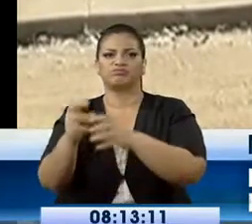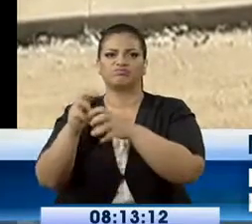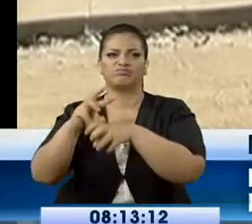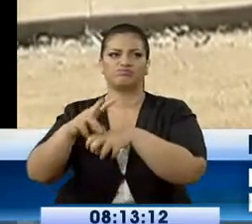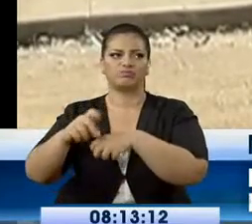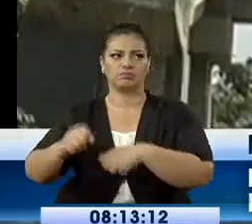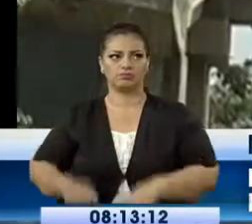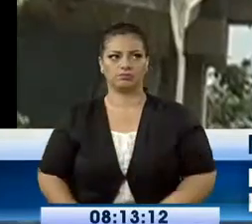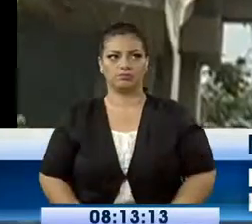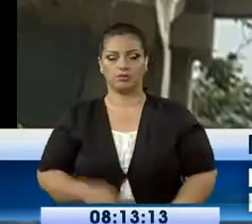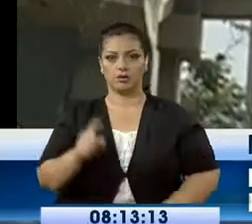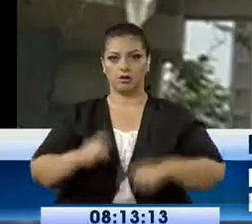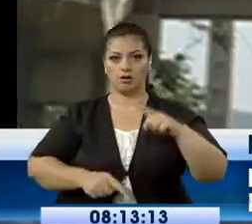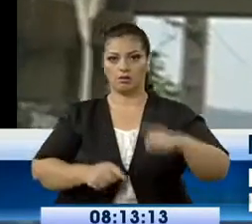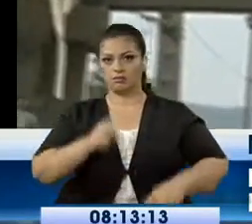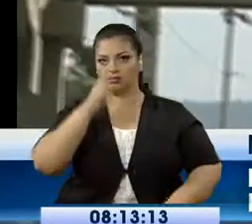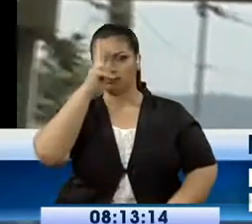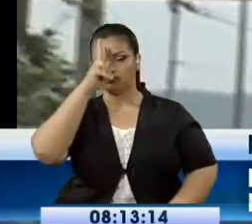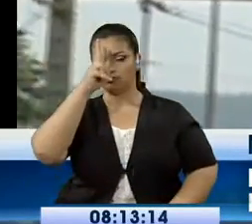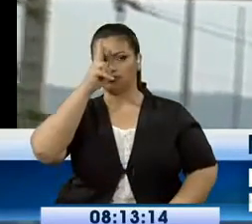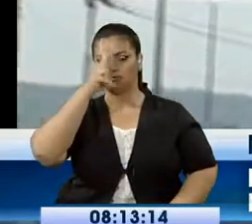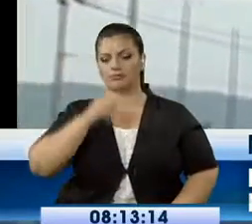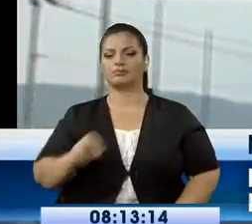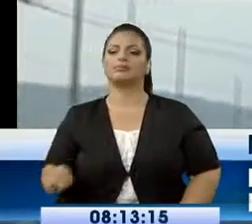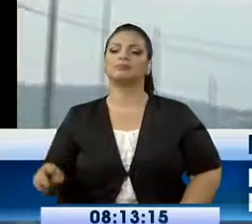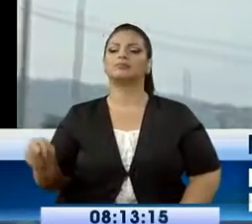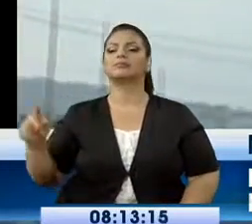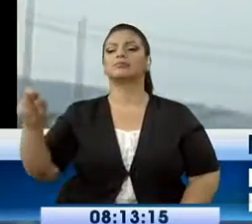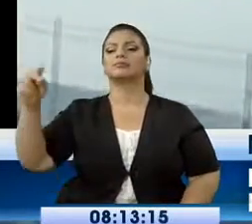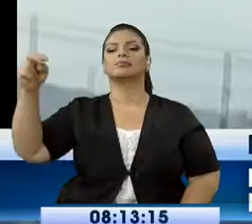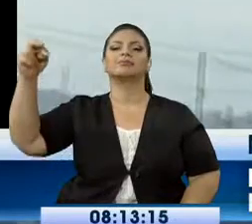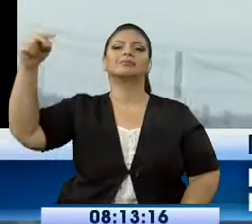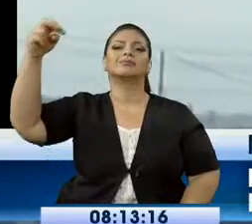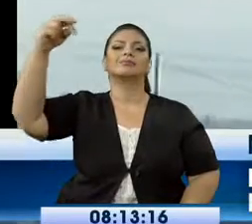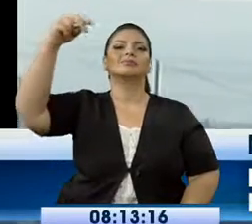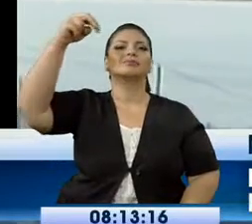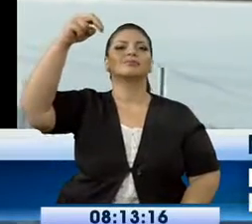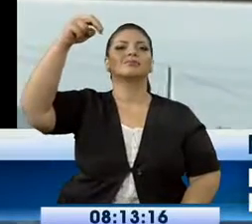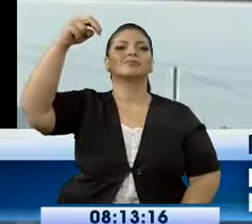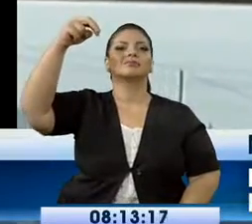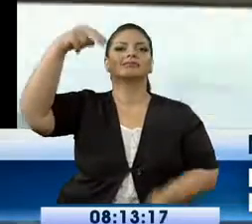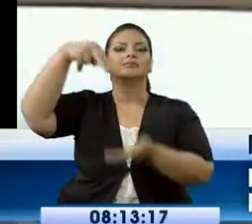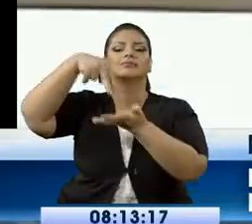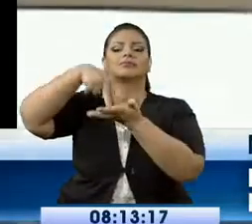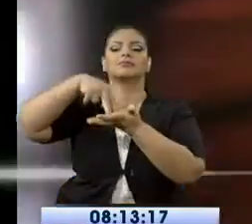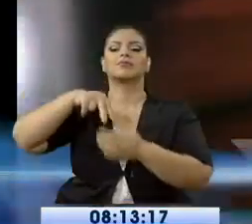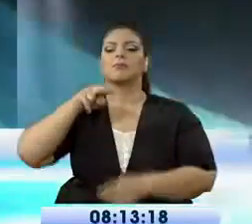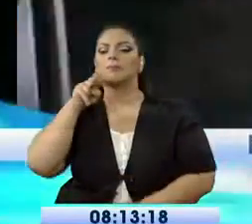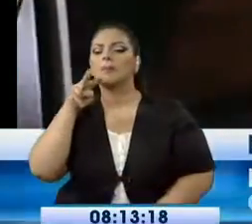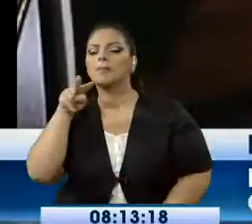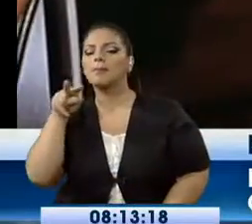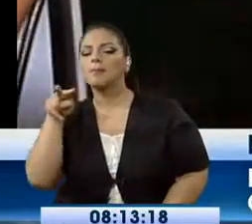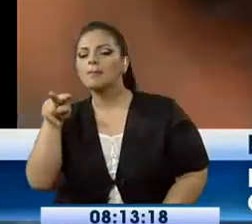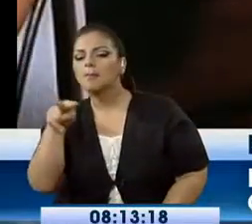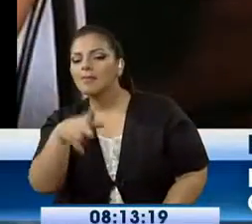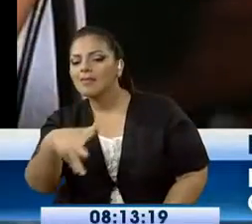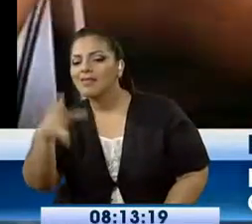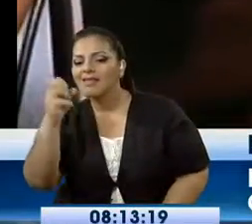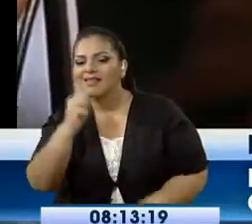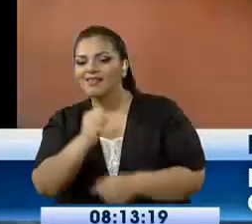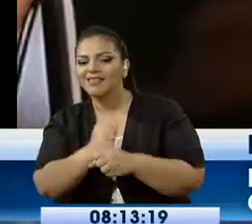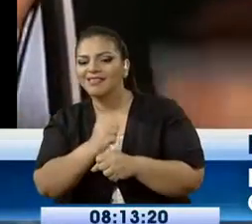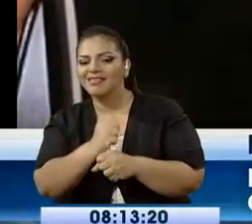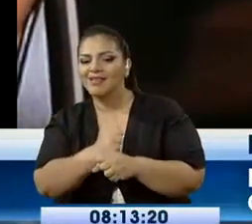arriba observar cada vez que las personas salen a trabajar. Medio se va ya, como que lo están vigilando. Ese paso de nivel es